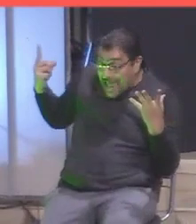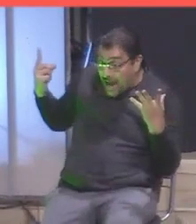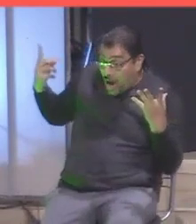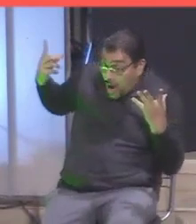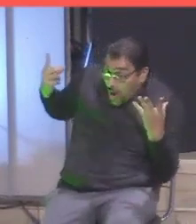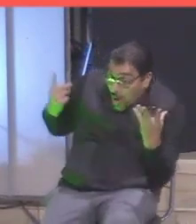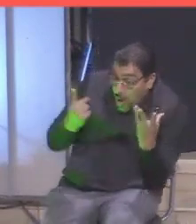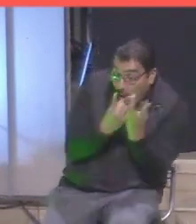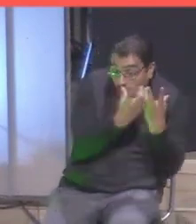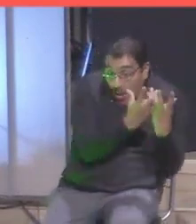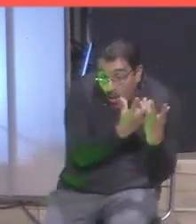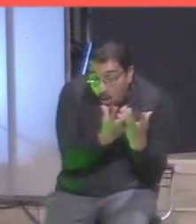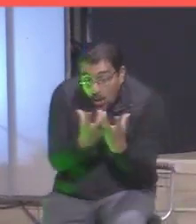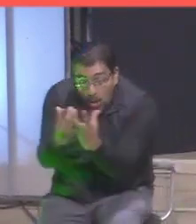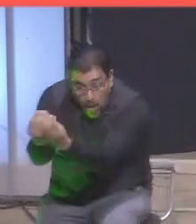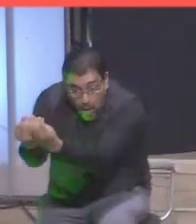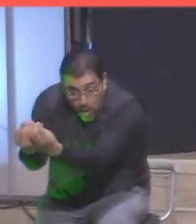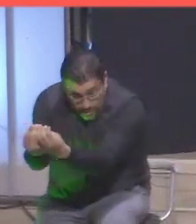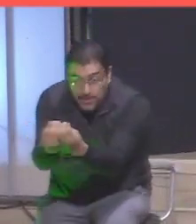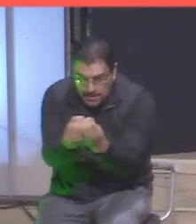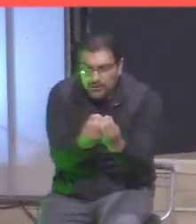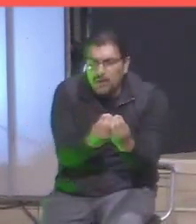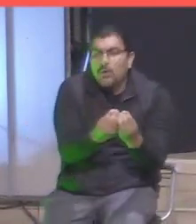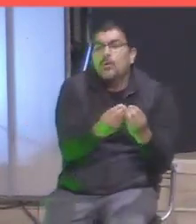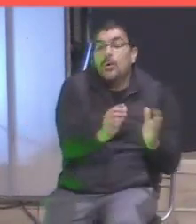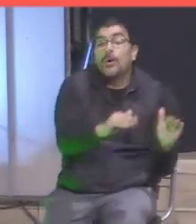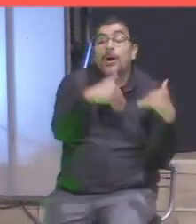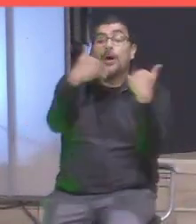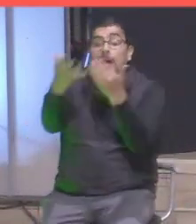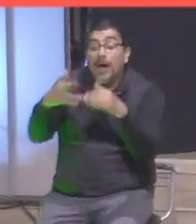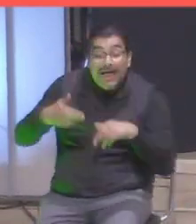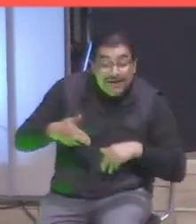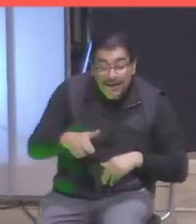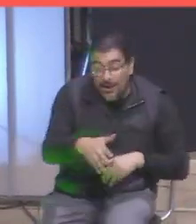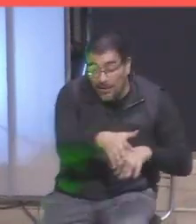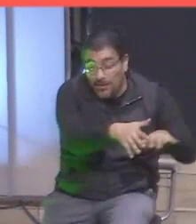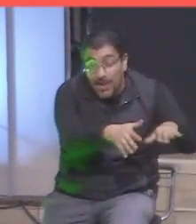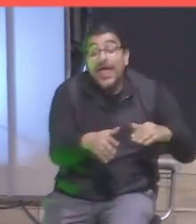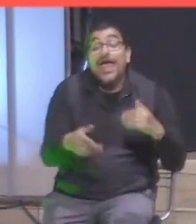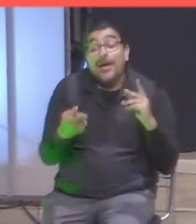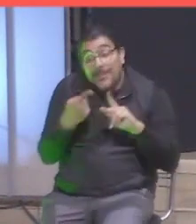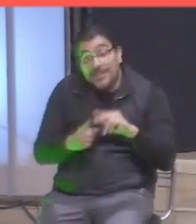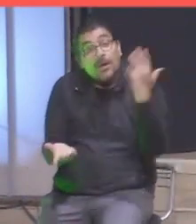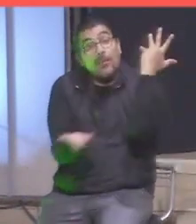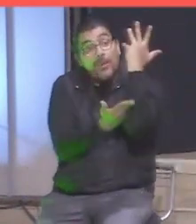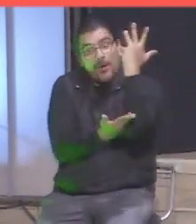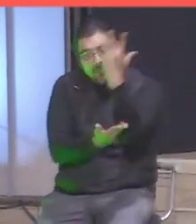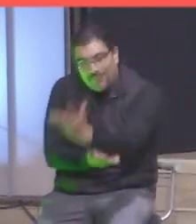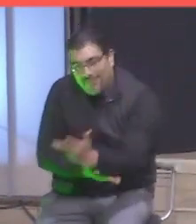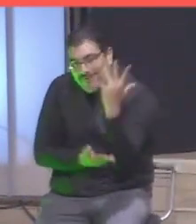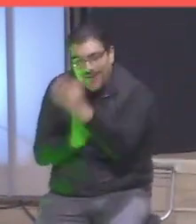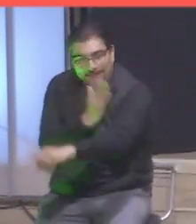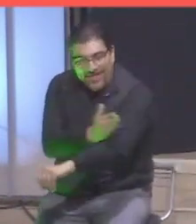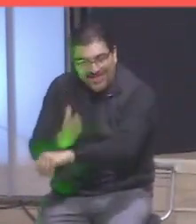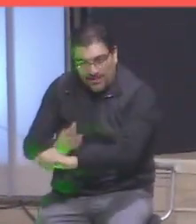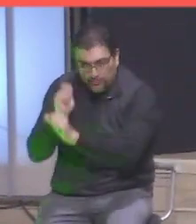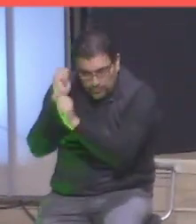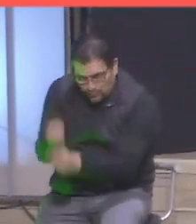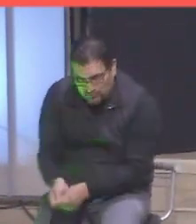ellos se fue pues con ellos y cuando llegaron a Jordán cortaron la madera Quién fue con